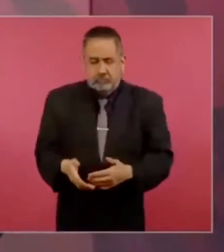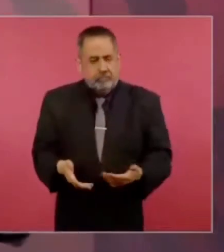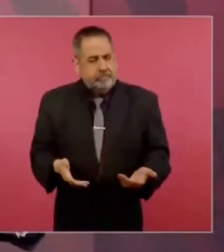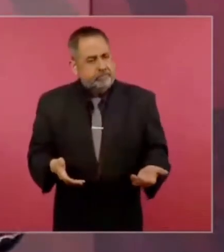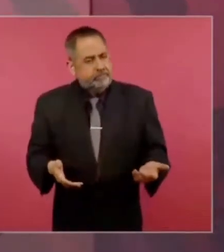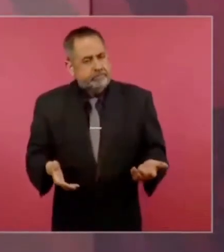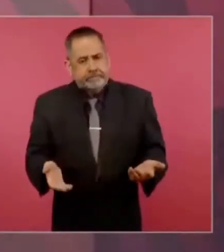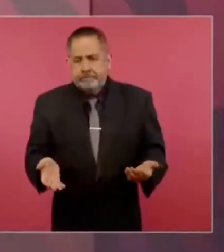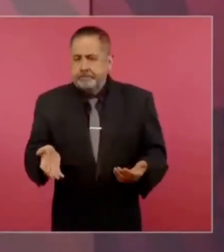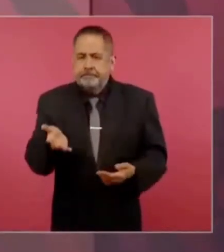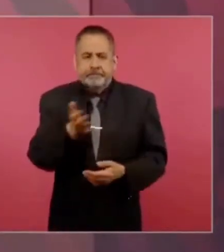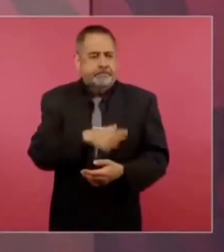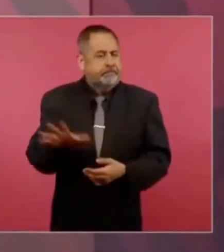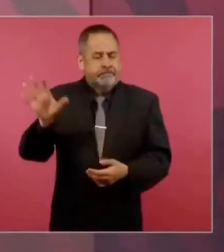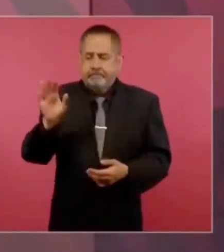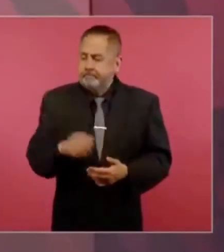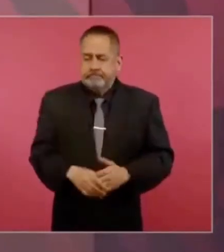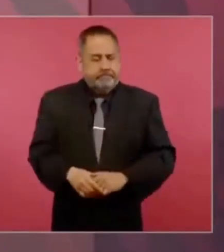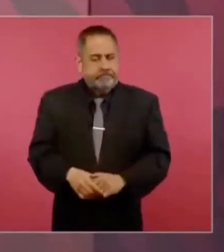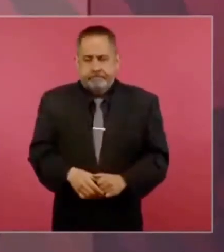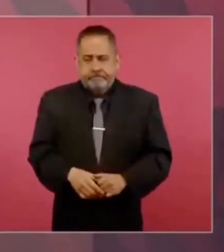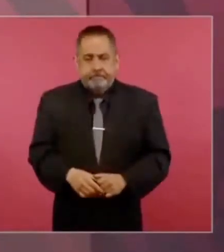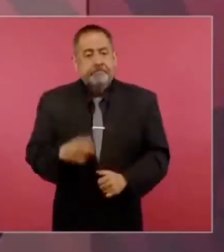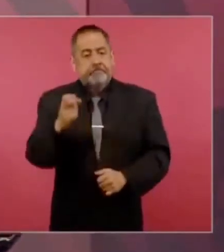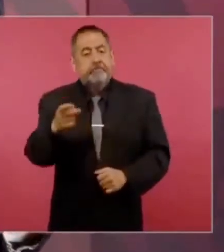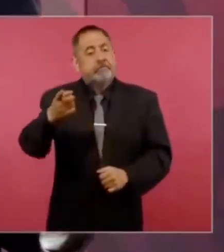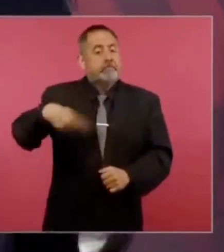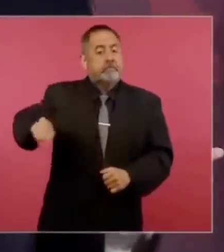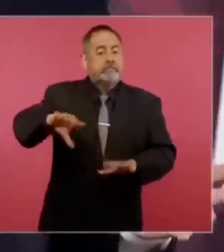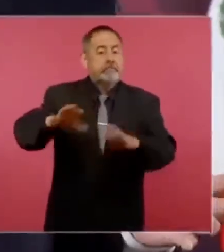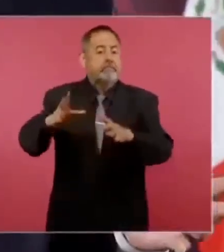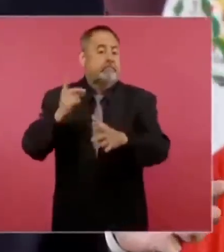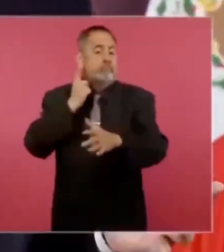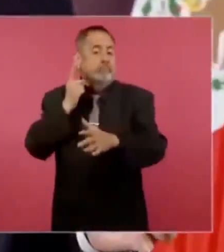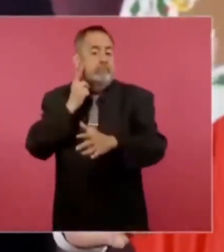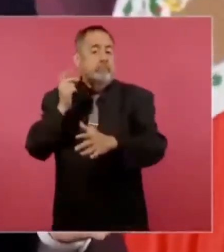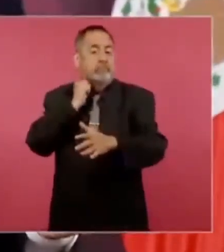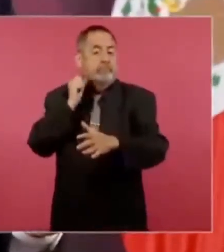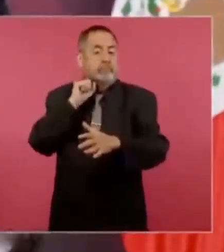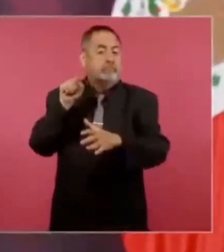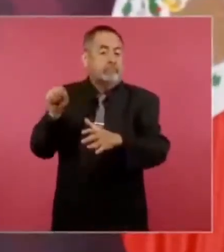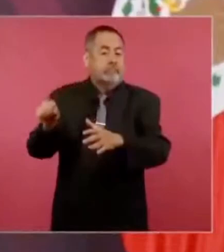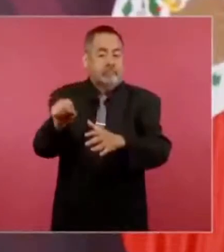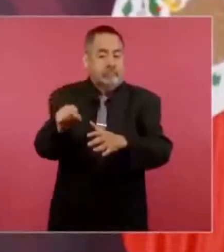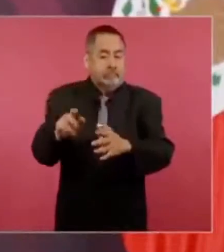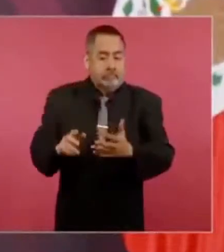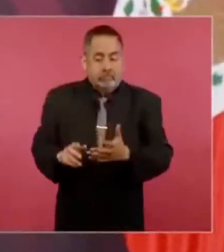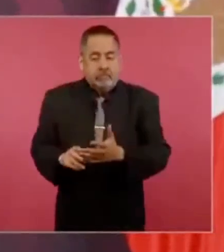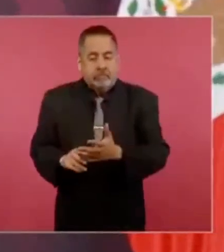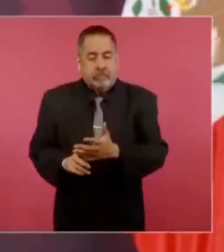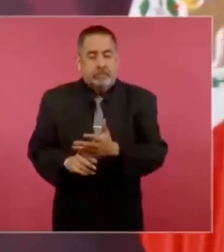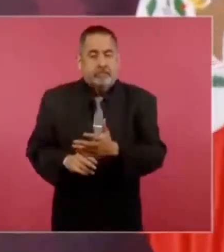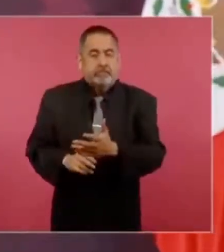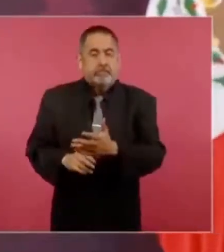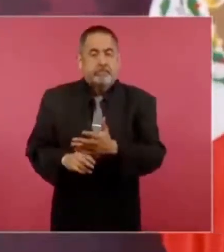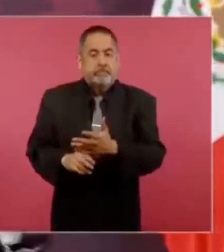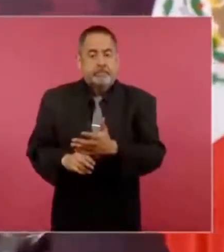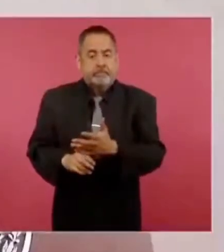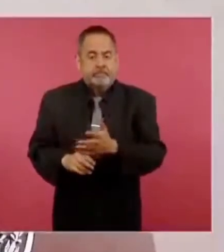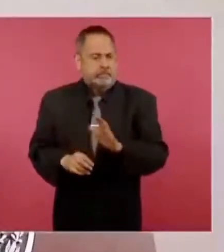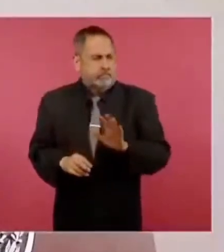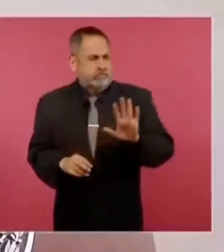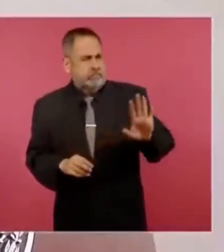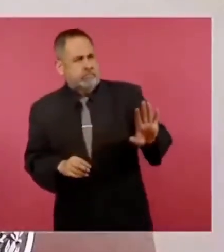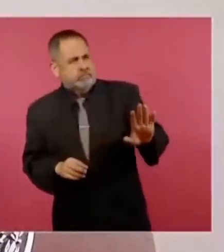increíble, los legisladores que no tenían por qué